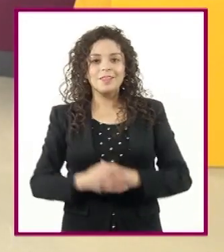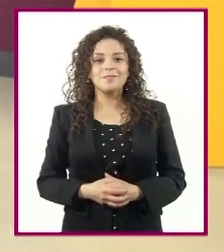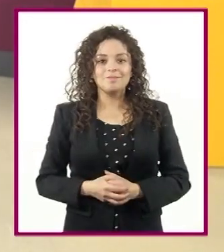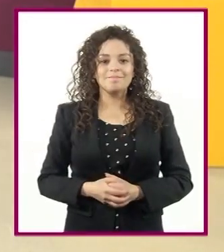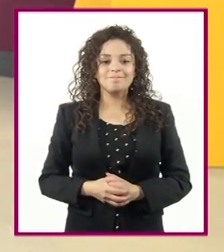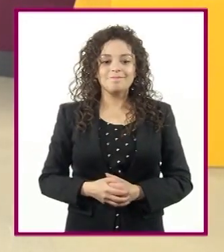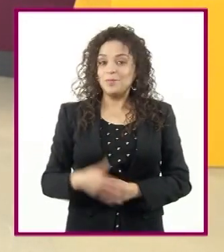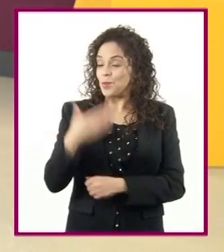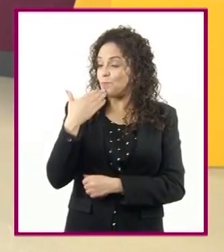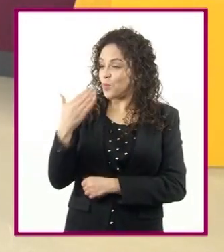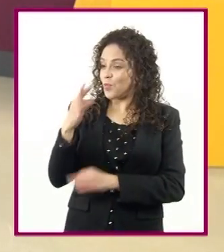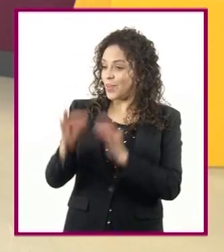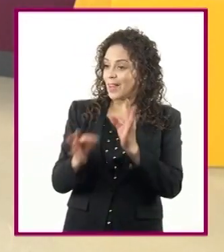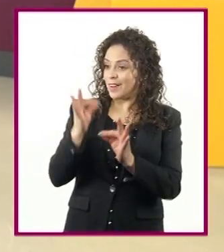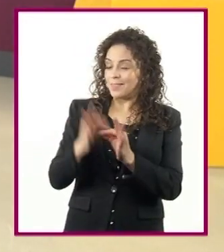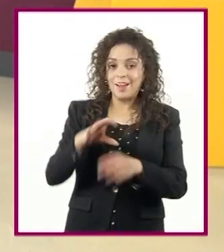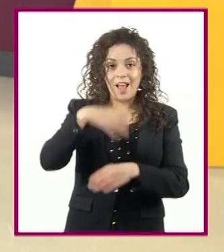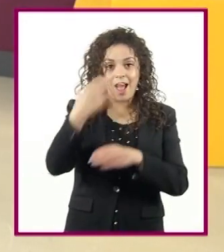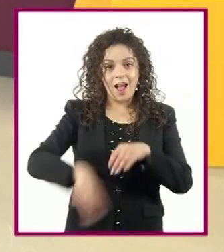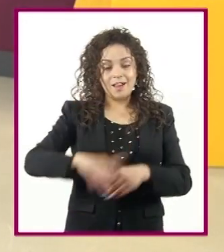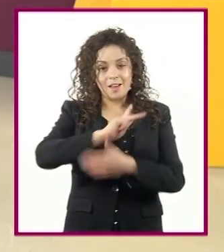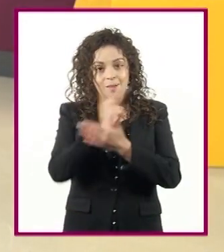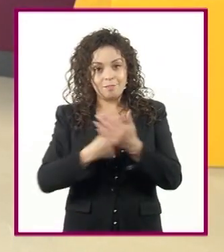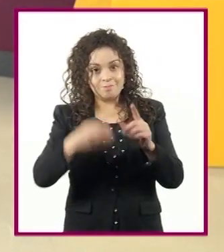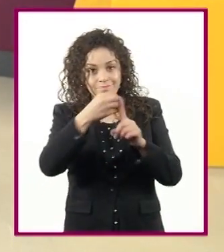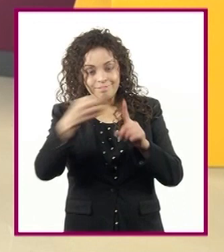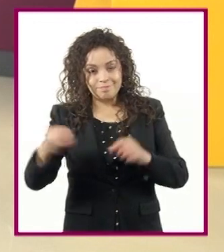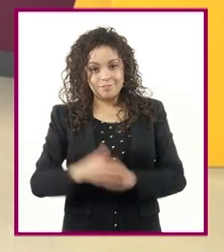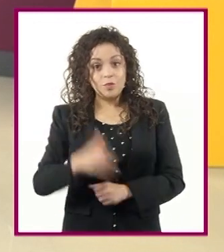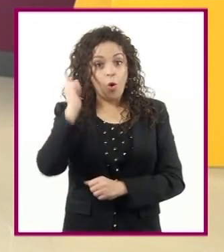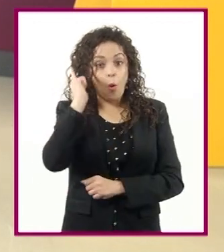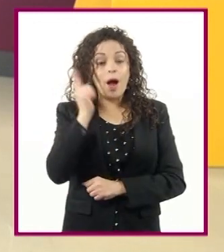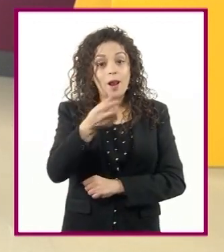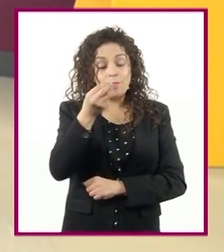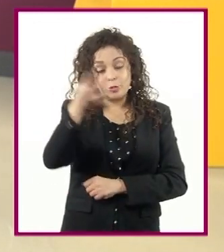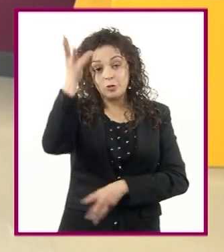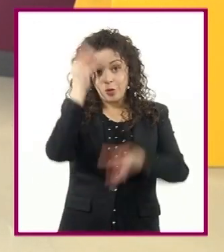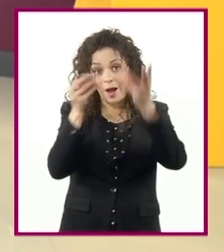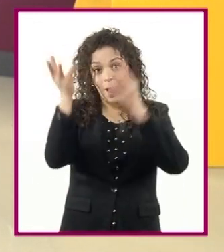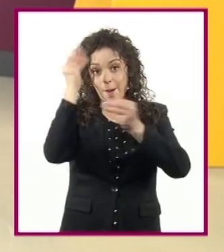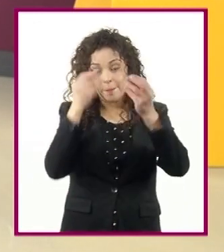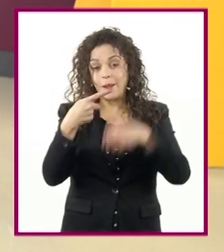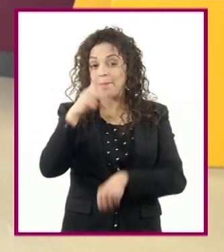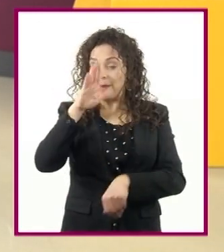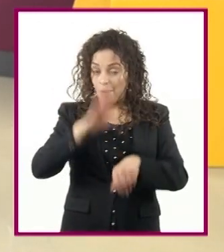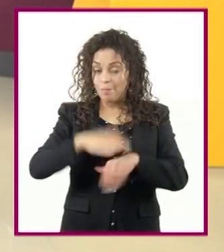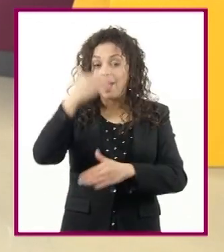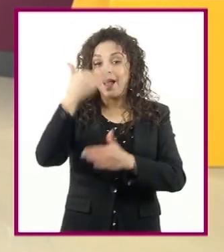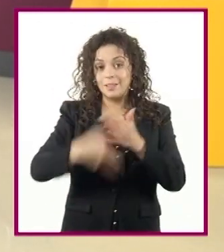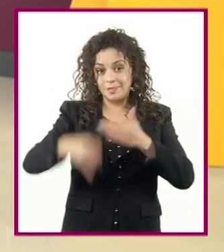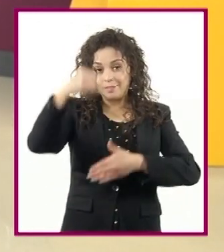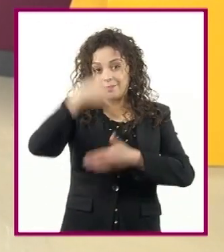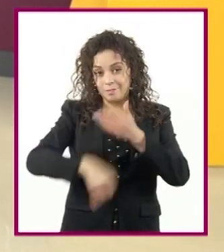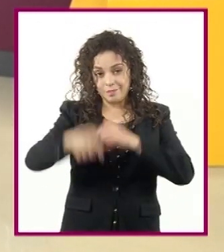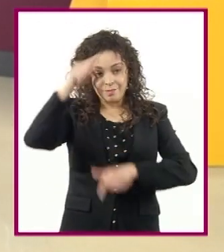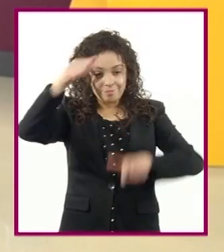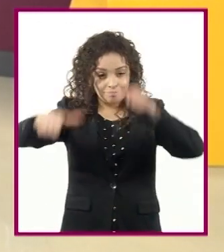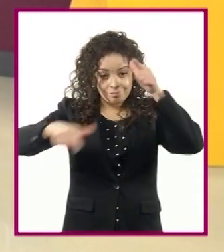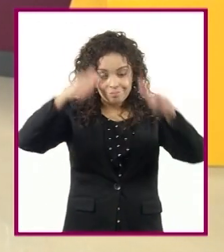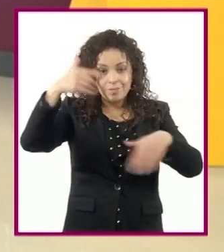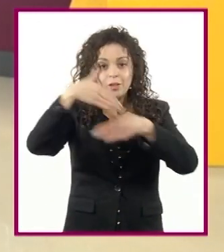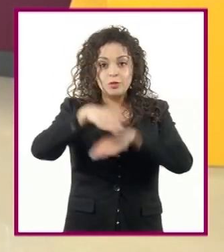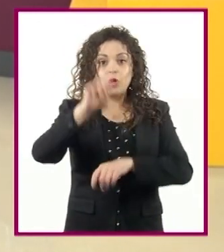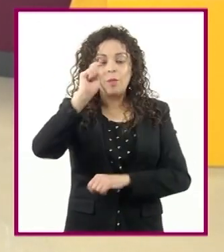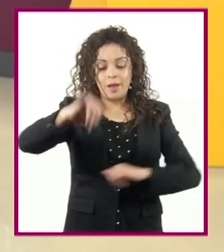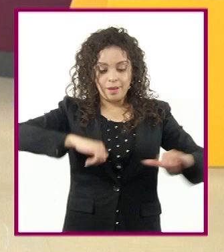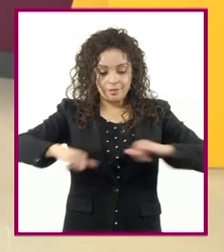¡Perfecto! Concluimos esta sesión. Esperamos que hayan aprendido mucho, aunque todavía nos falta más por descubrir sobre el